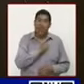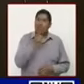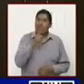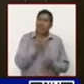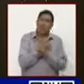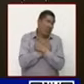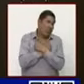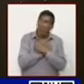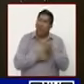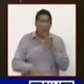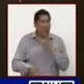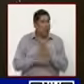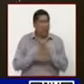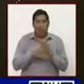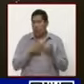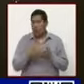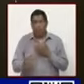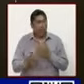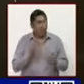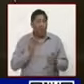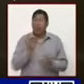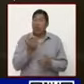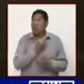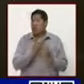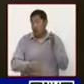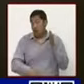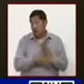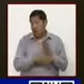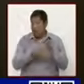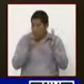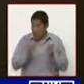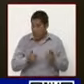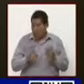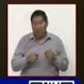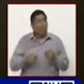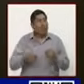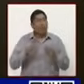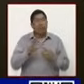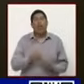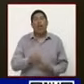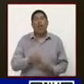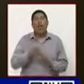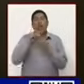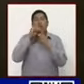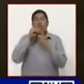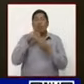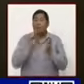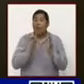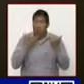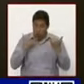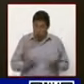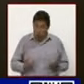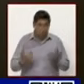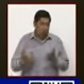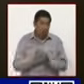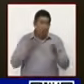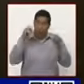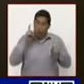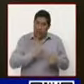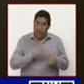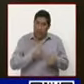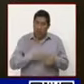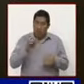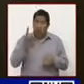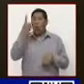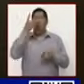quienes amamos el fútbol, venga como venga, es nuestro fútbol y así lo vamos a hacer, hacemos una cobertura especial. Vamos a estrenar el día de hoy un nuevo segmento